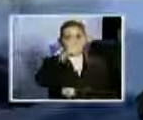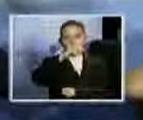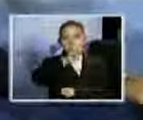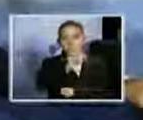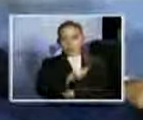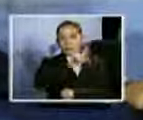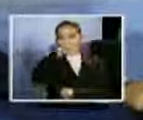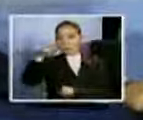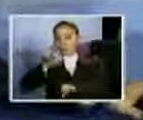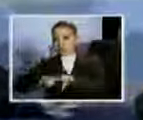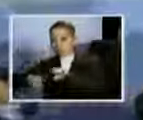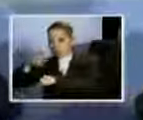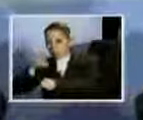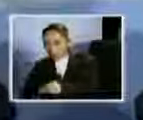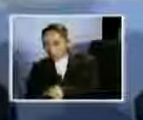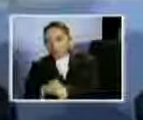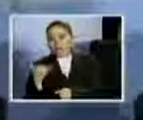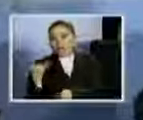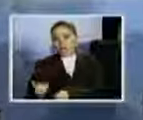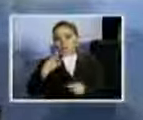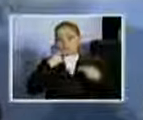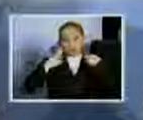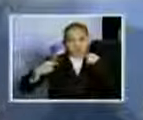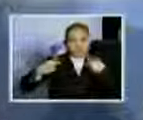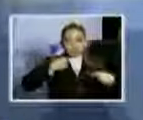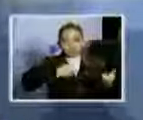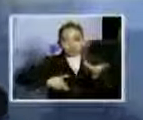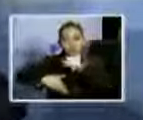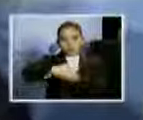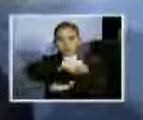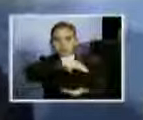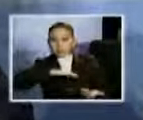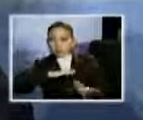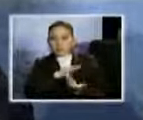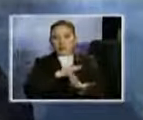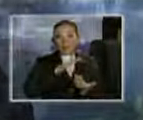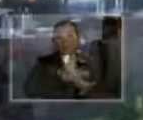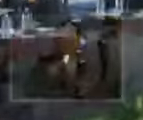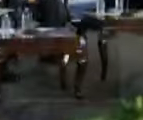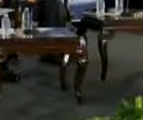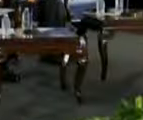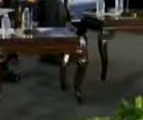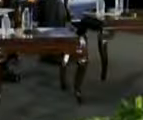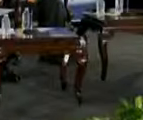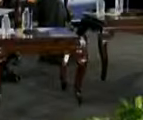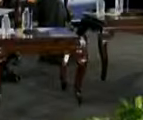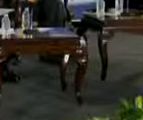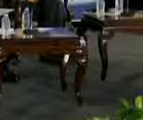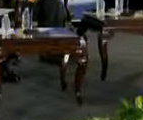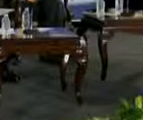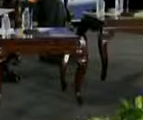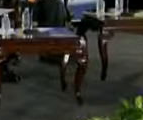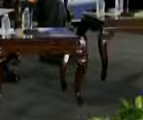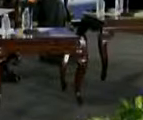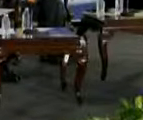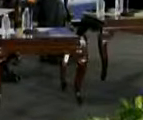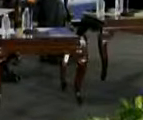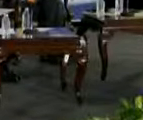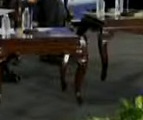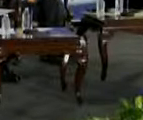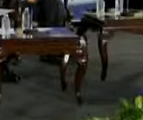después escuchar al embajador y abrir un debate y una mesa de intercambio y de puntos de vista entre todos